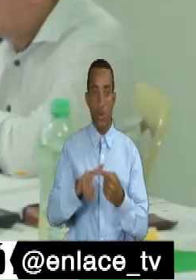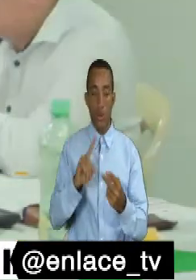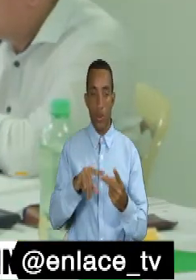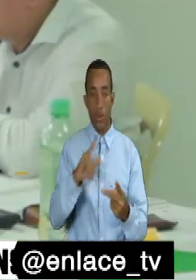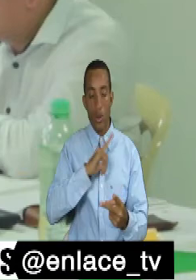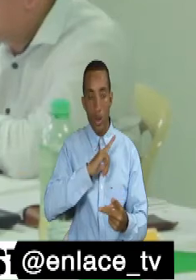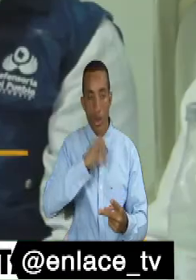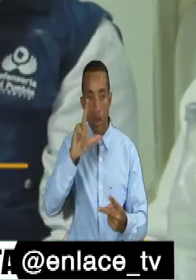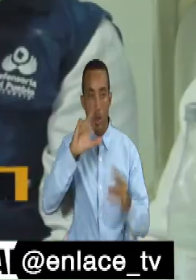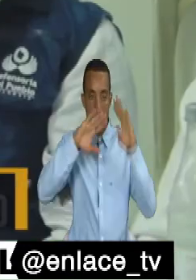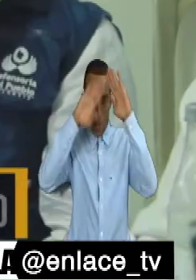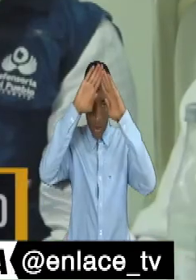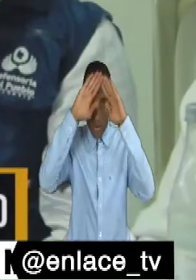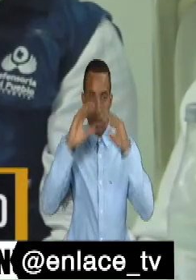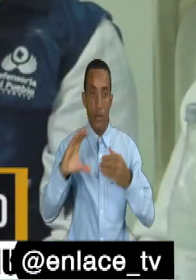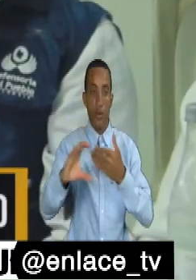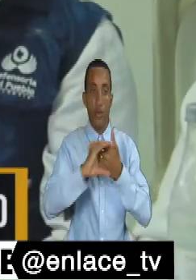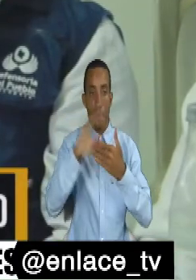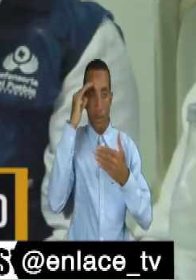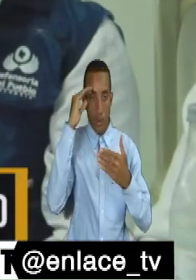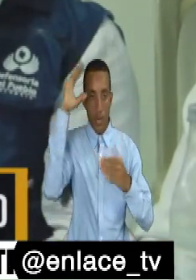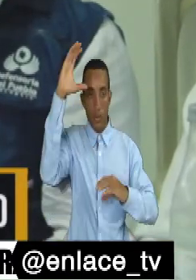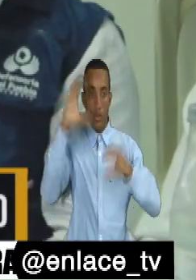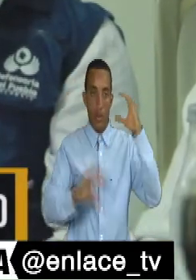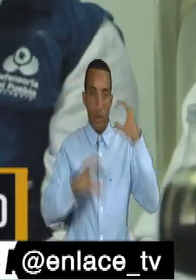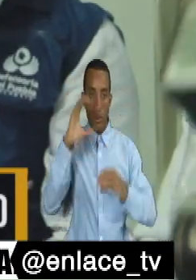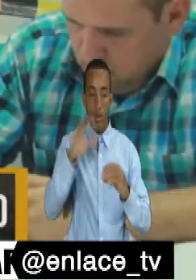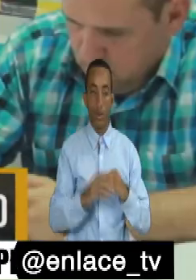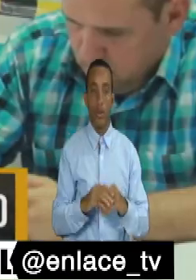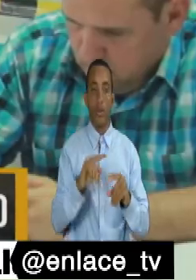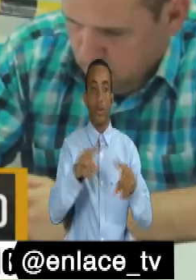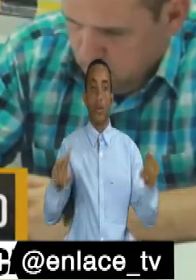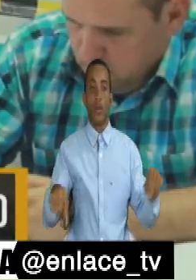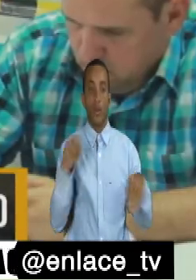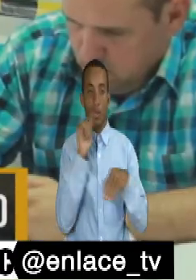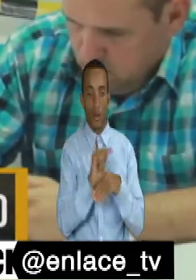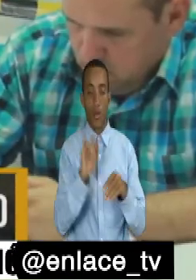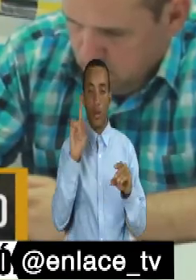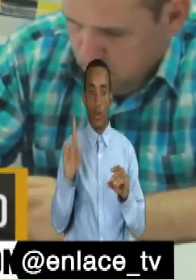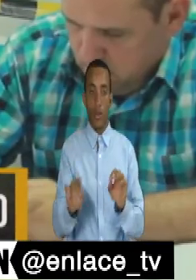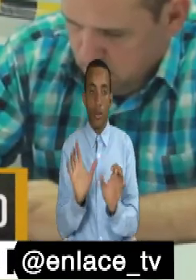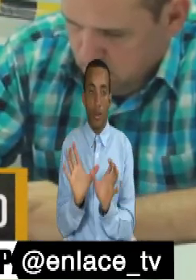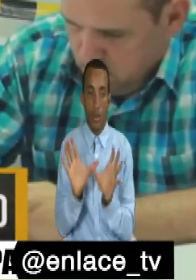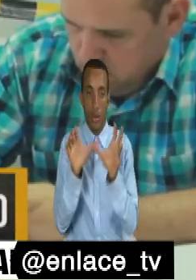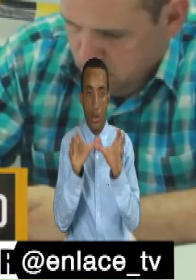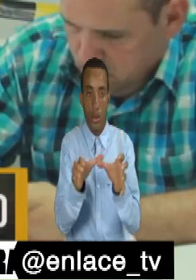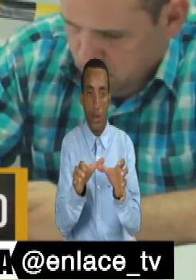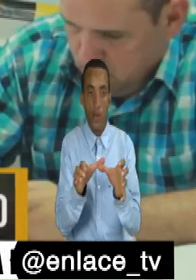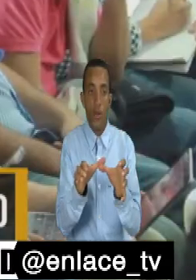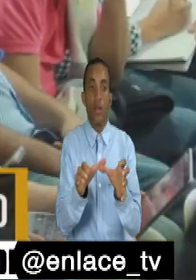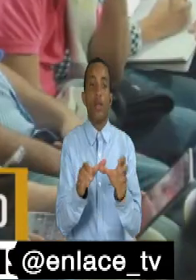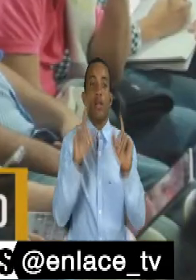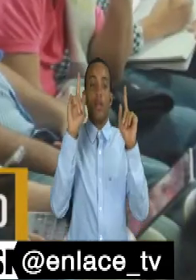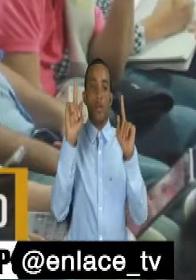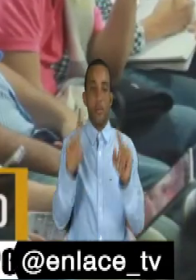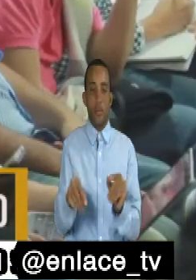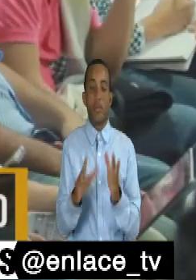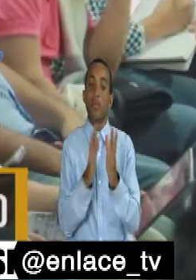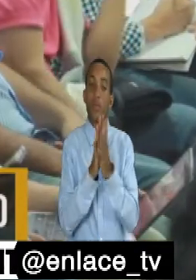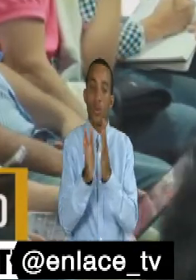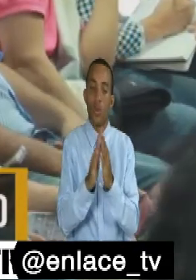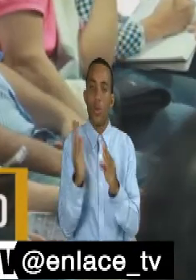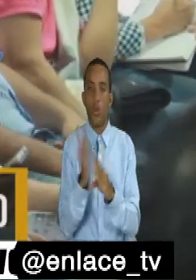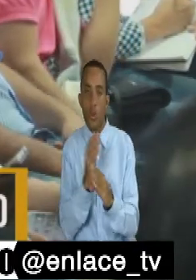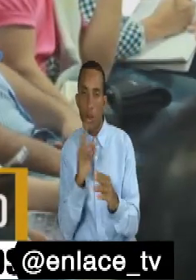Centro, Procuraduría, Fiscalía General de la Nación y Defensoría del Pueblo participaron del encuentro que conoció problemáticas sociales que afronta